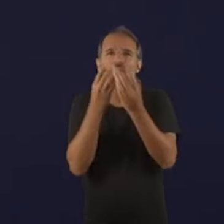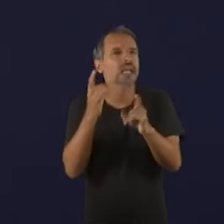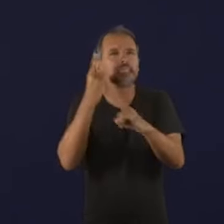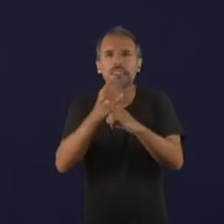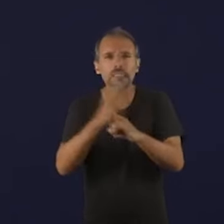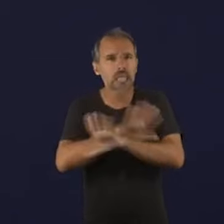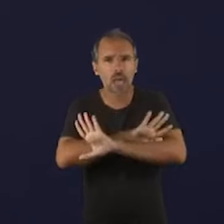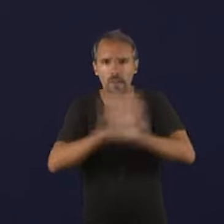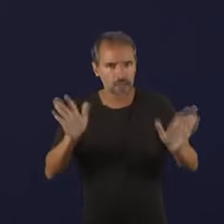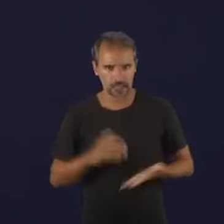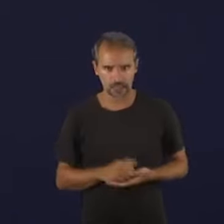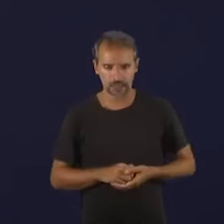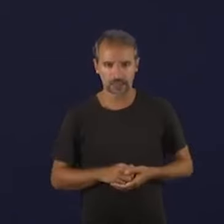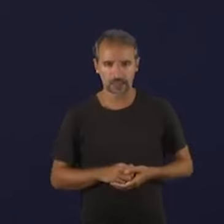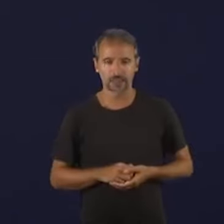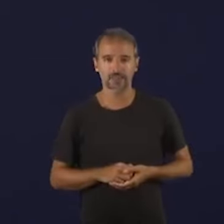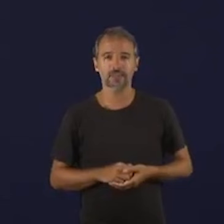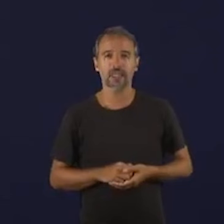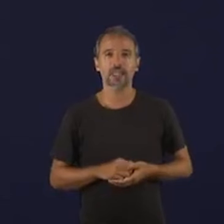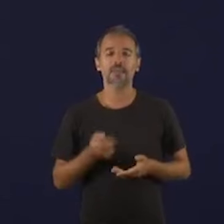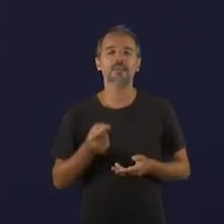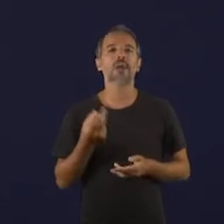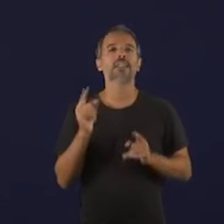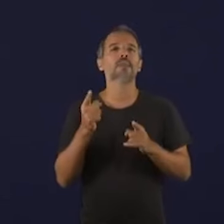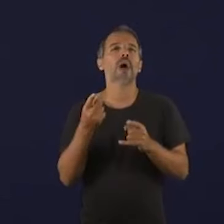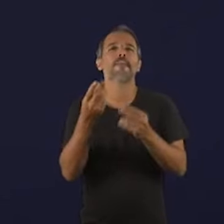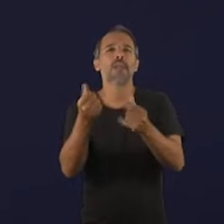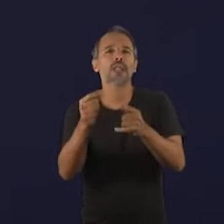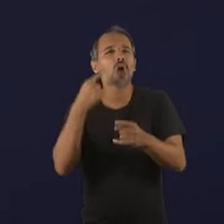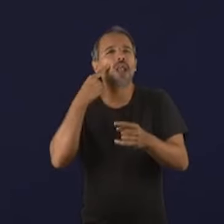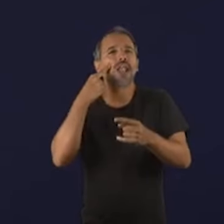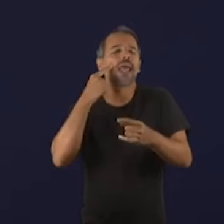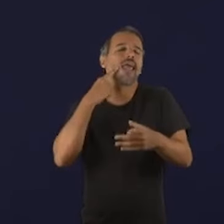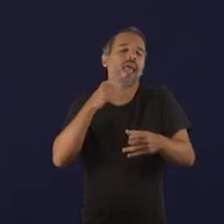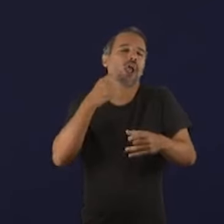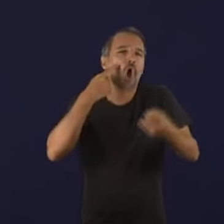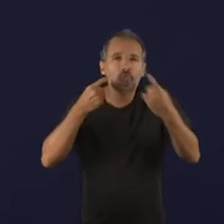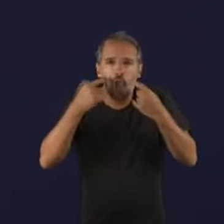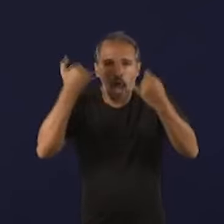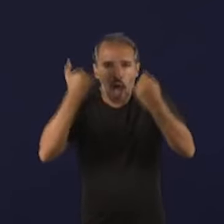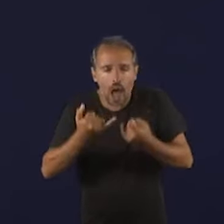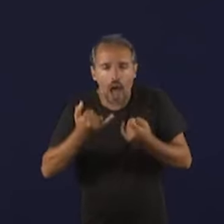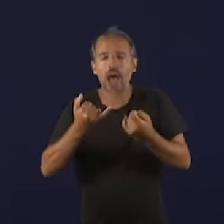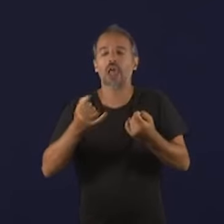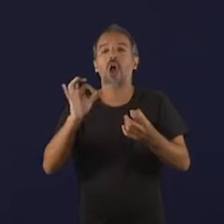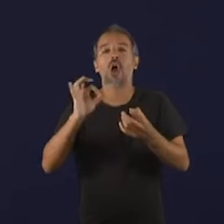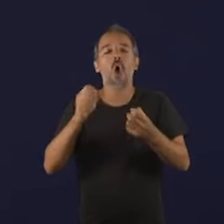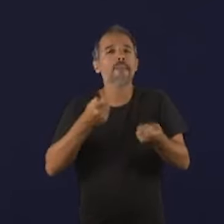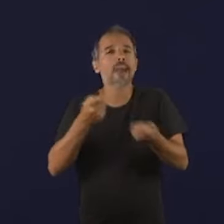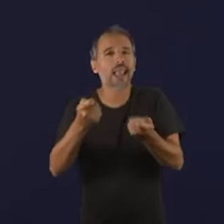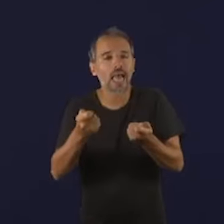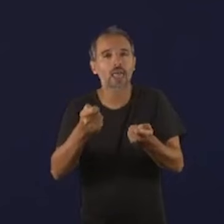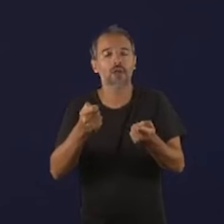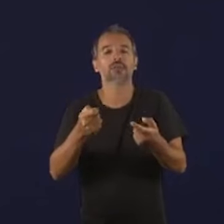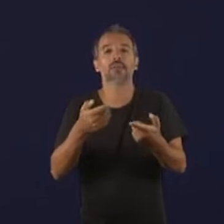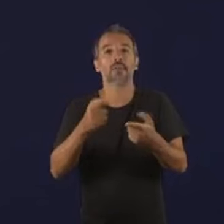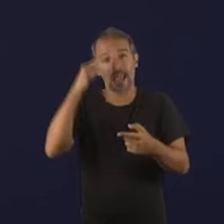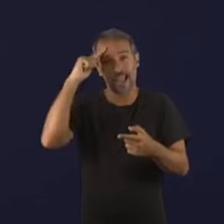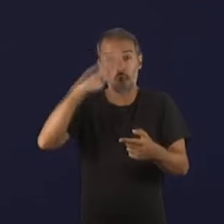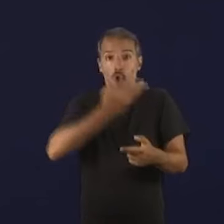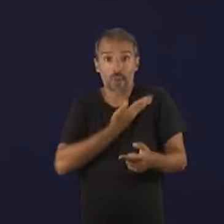Argentina seguir con la cantidad de precios pisados regulados o manejados por por el